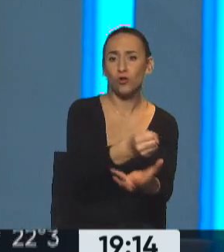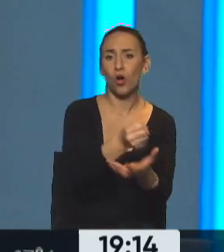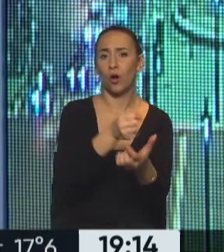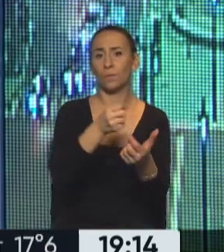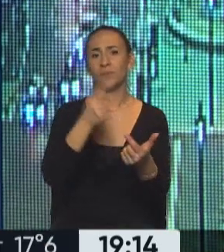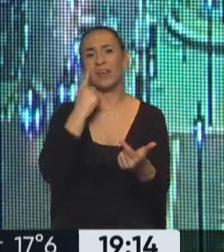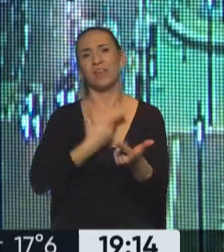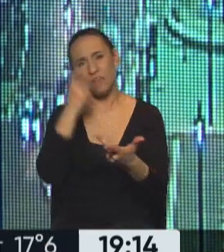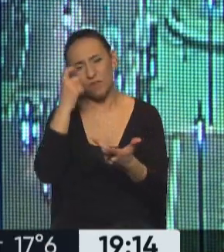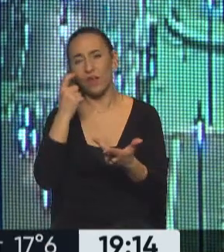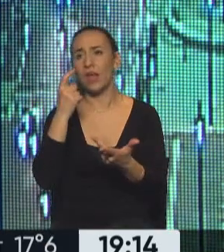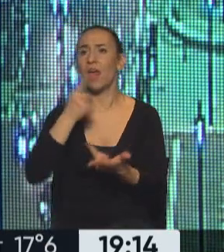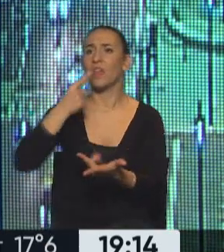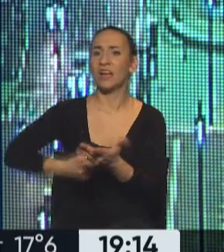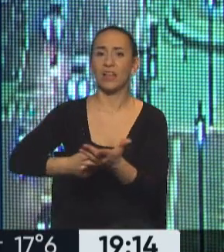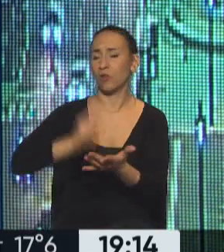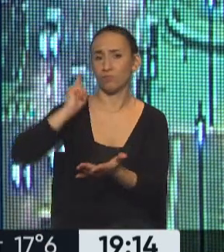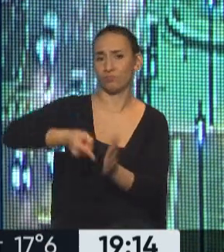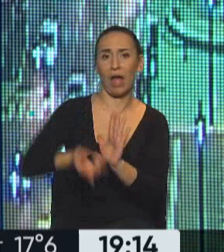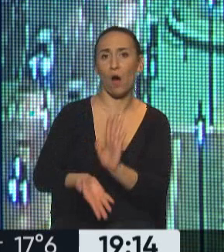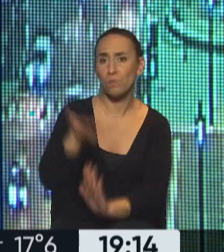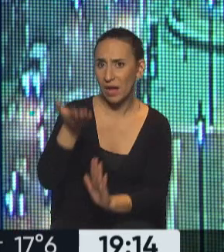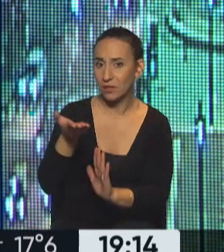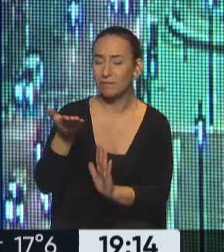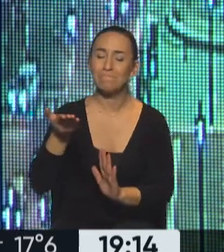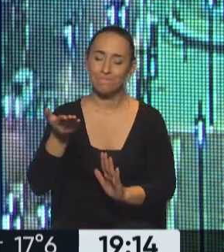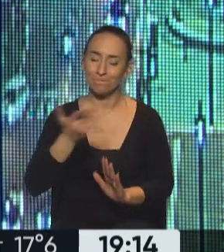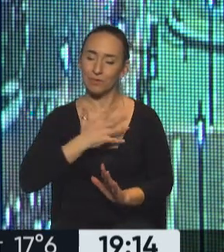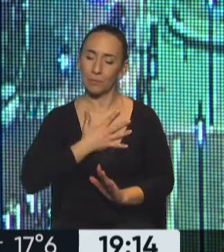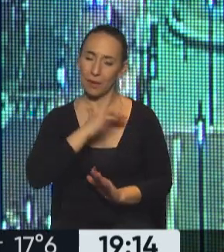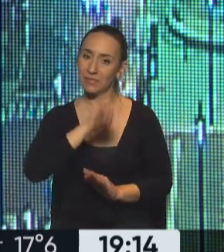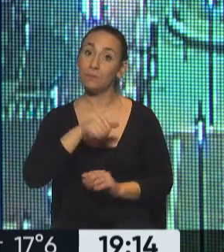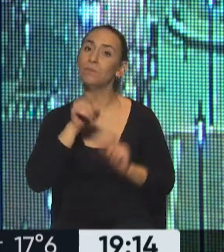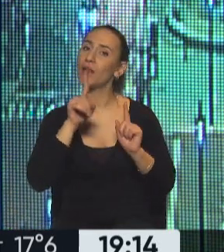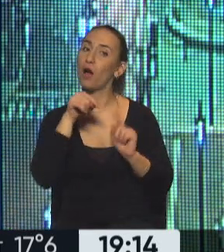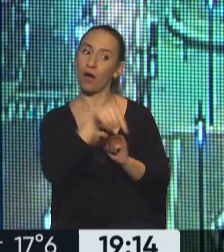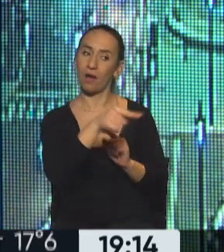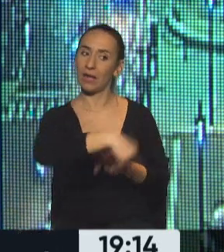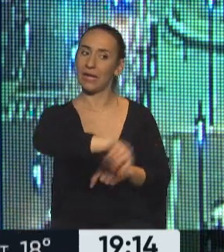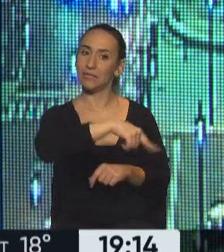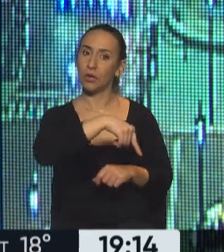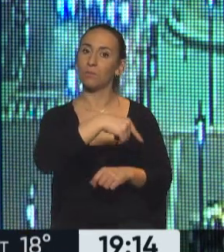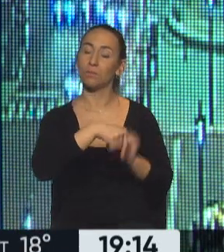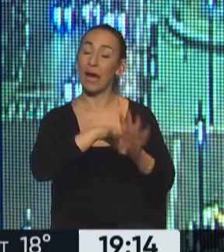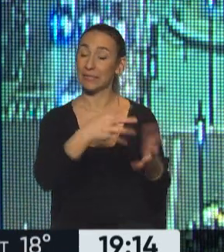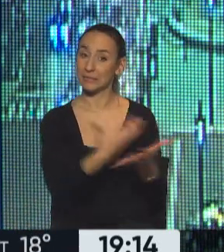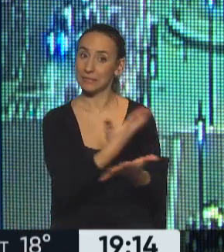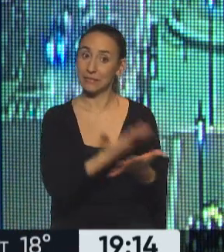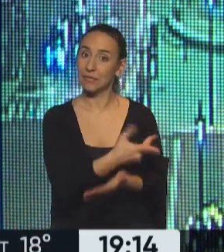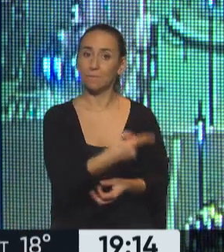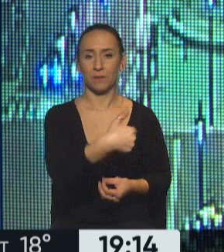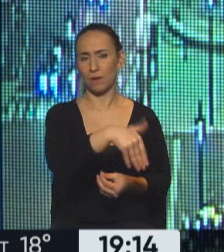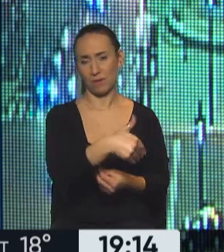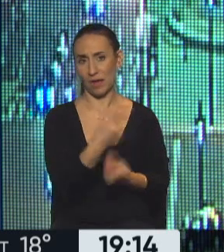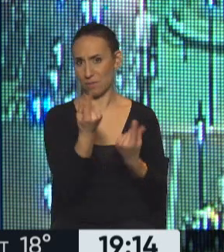IFE, aumento por decreto, algo. Sí, yo creo que va a haber, para los sectores más golpeados, va a haber algún tipo de transferencia